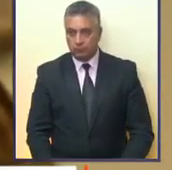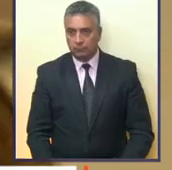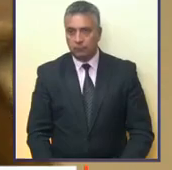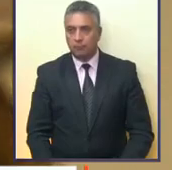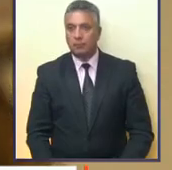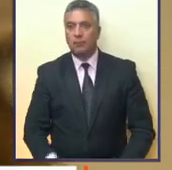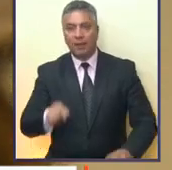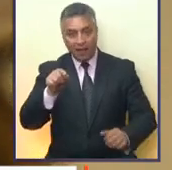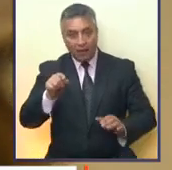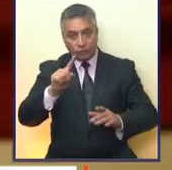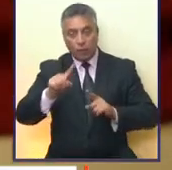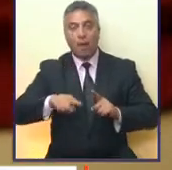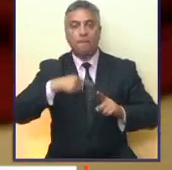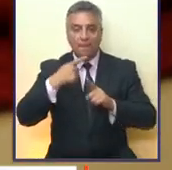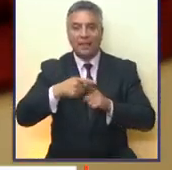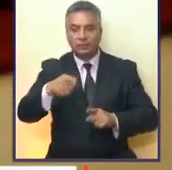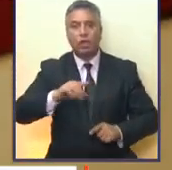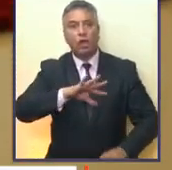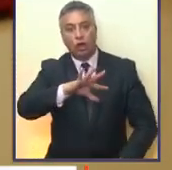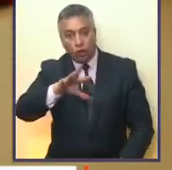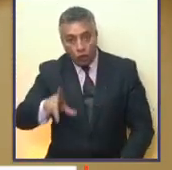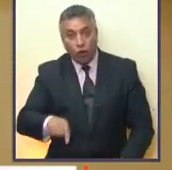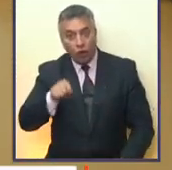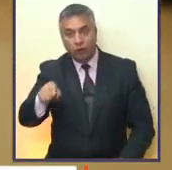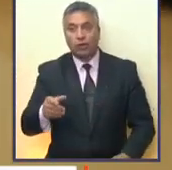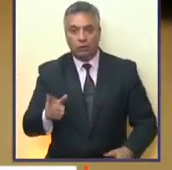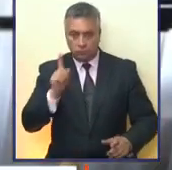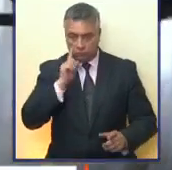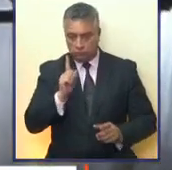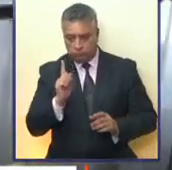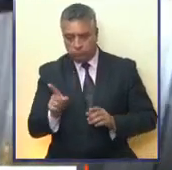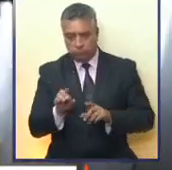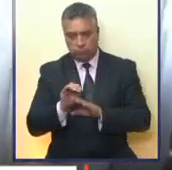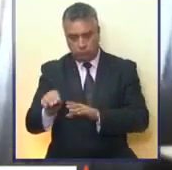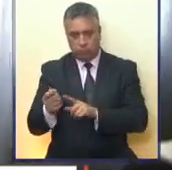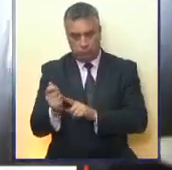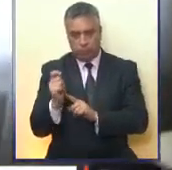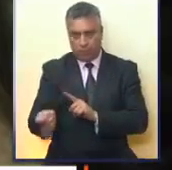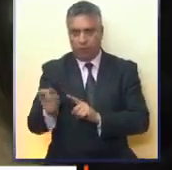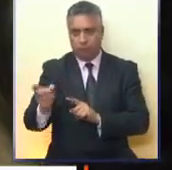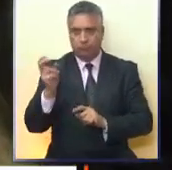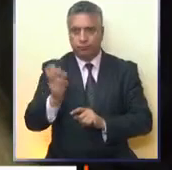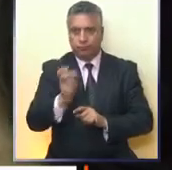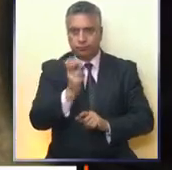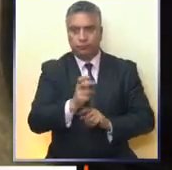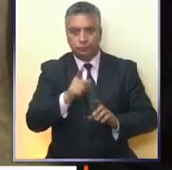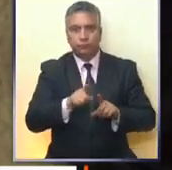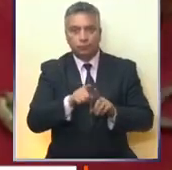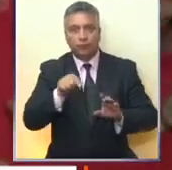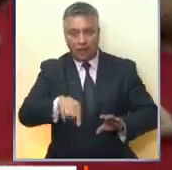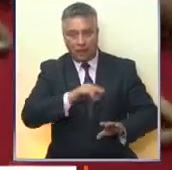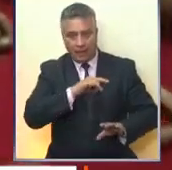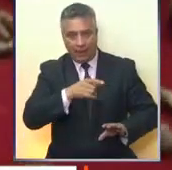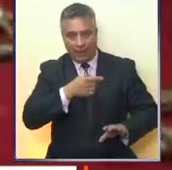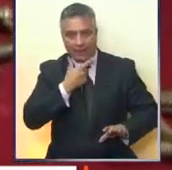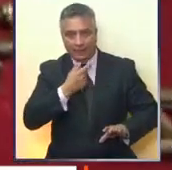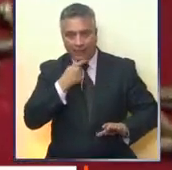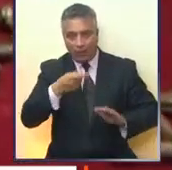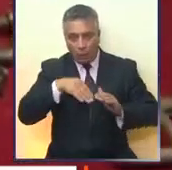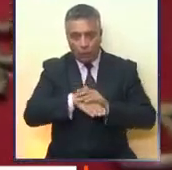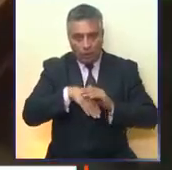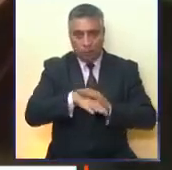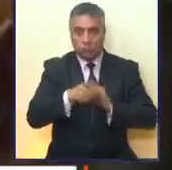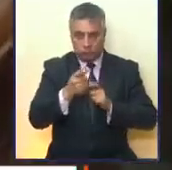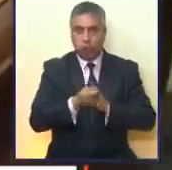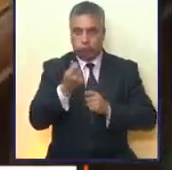Eso se suma a los robos por encargo, que claramente existen en Chile, para redes de coleccionistas nacionales o extranjeras, dispuestas a